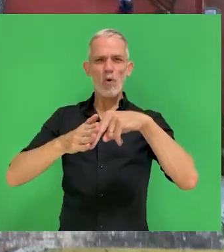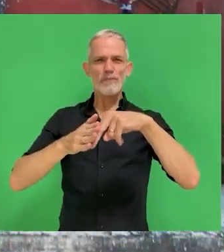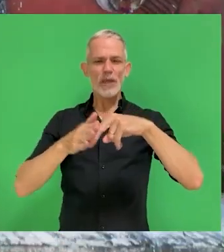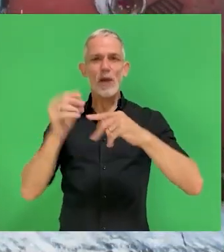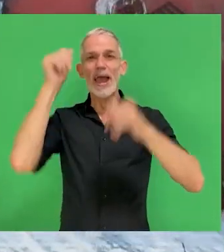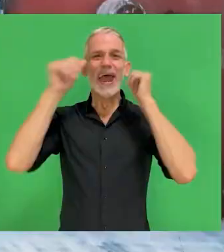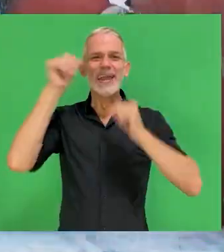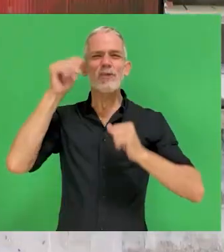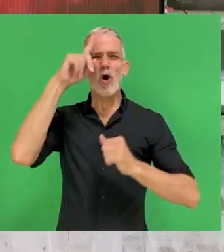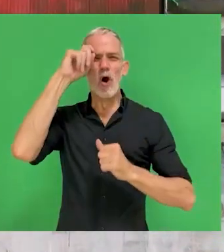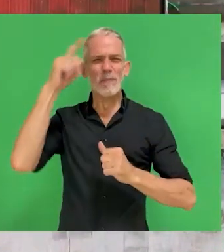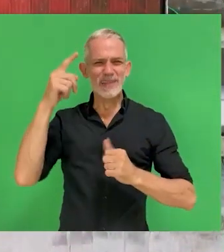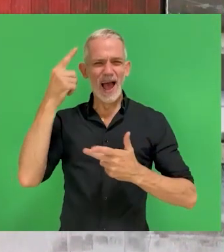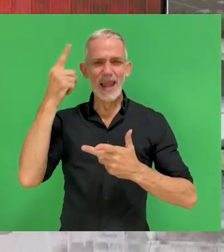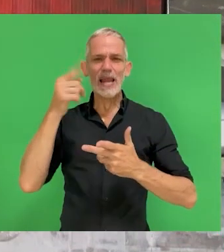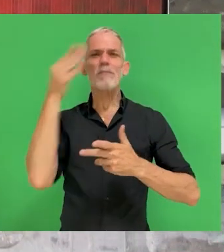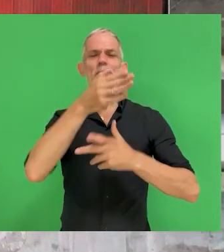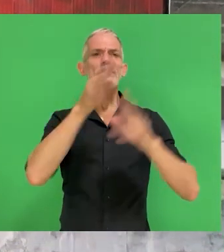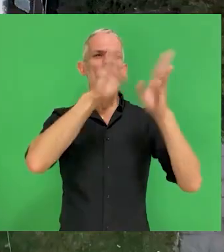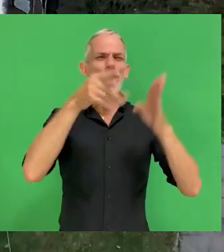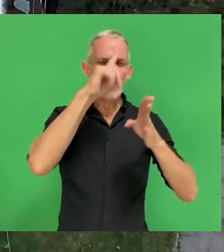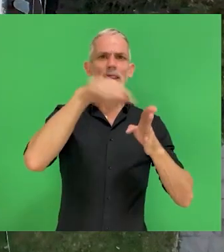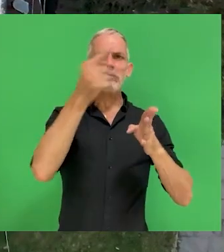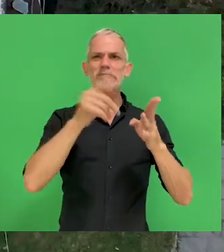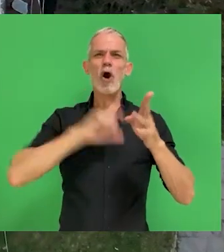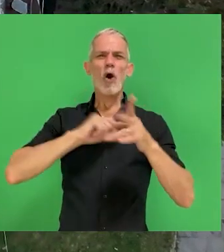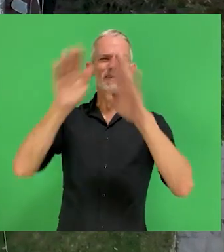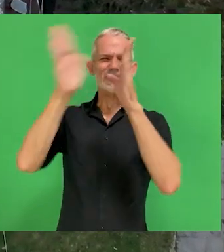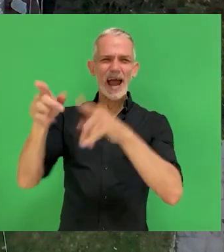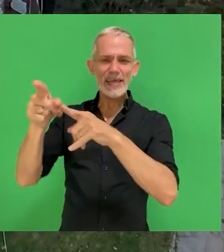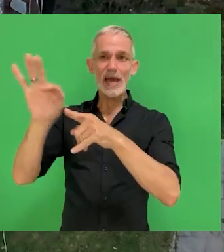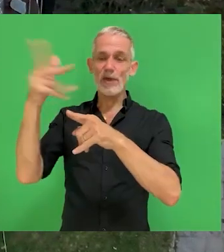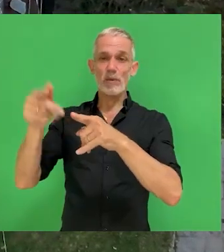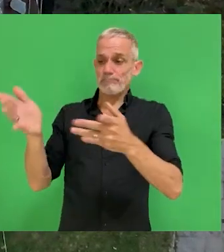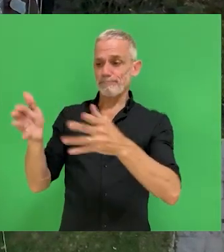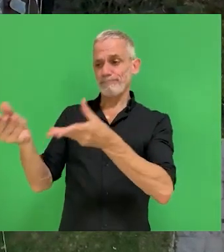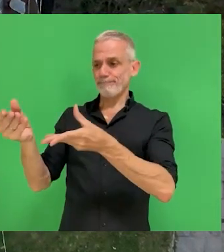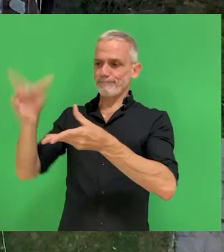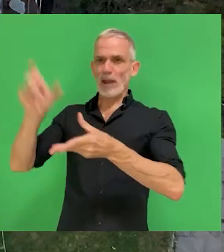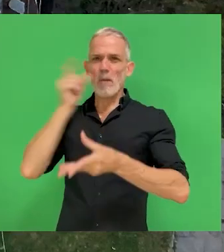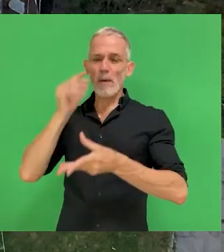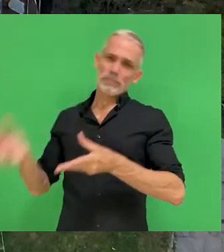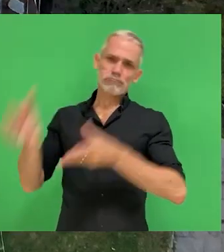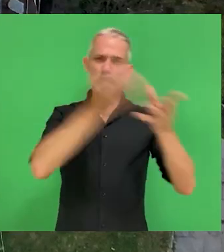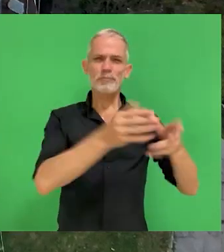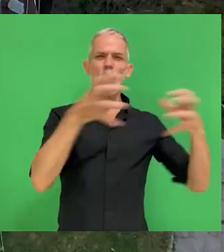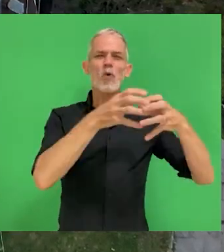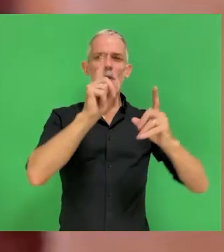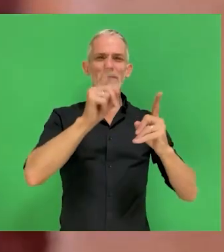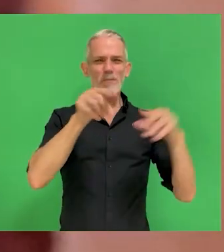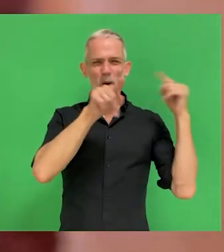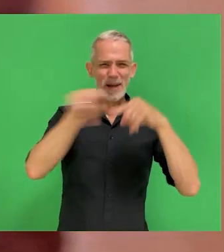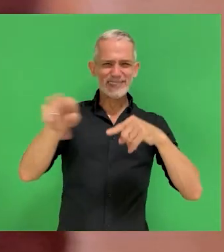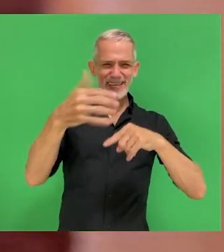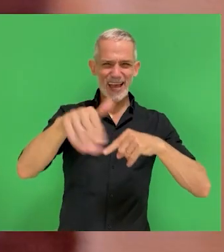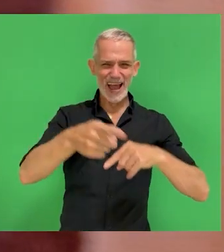que lo llevan a un hospital y después a una comisaría y al final lo entregan a la patota de la que intentaba escapar. Foto de Federico